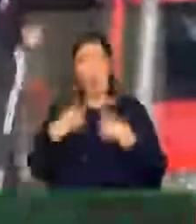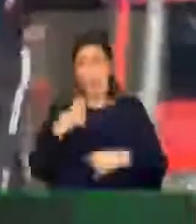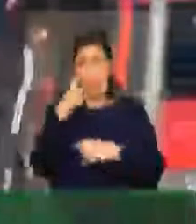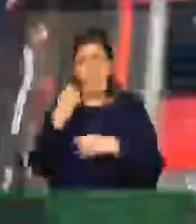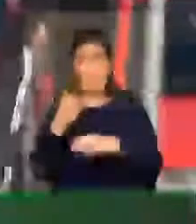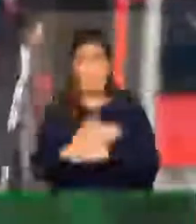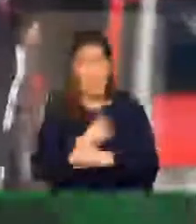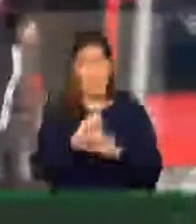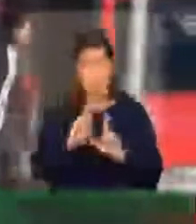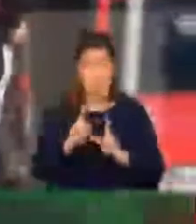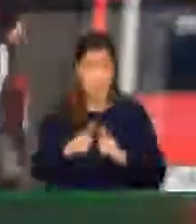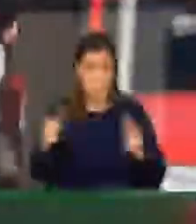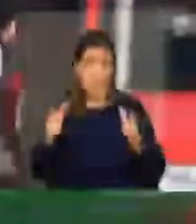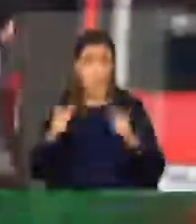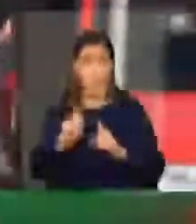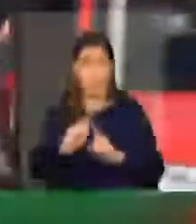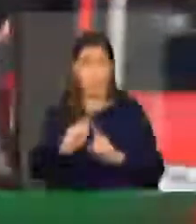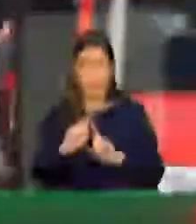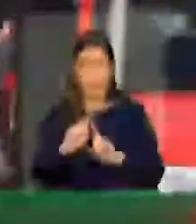alza de casos.